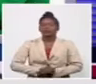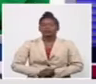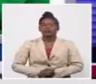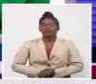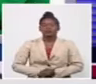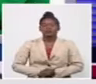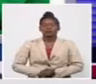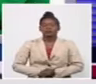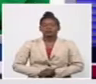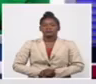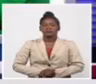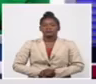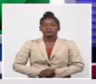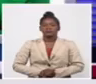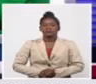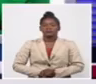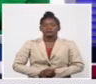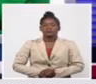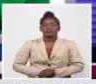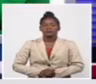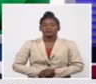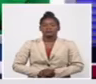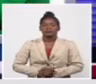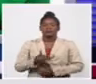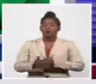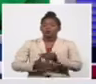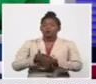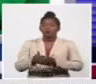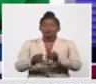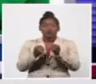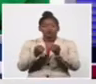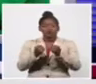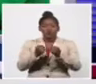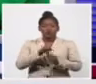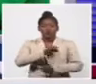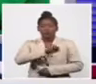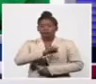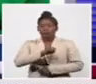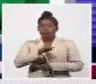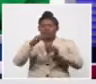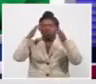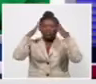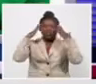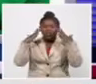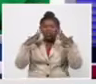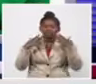evolución tan intensa y tan hacia la gravedad